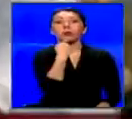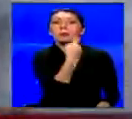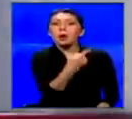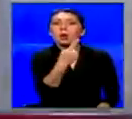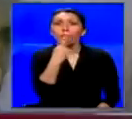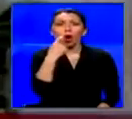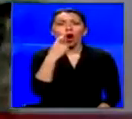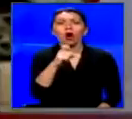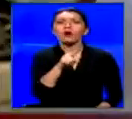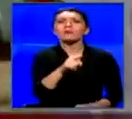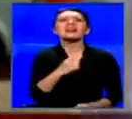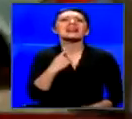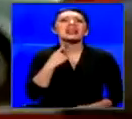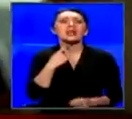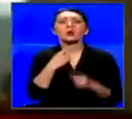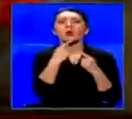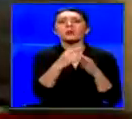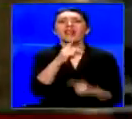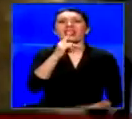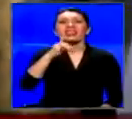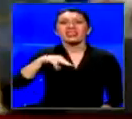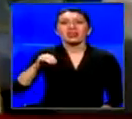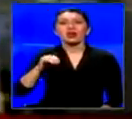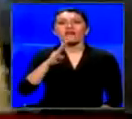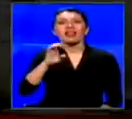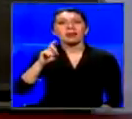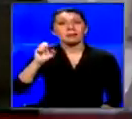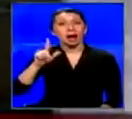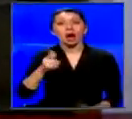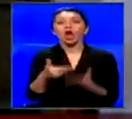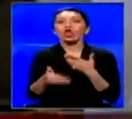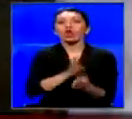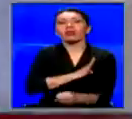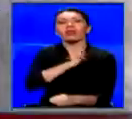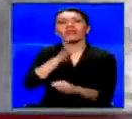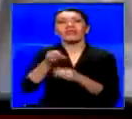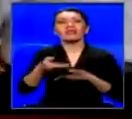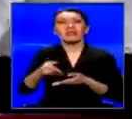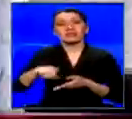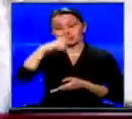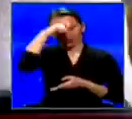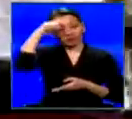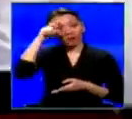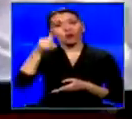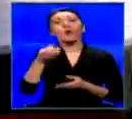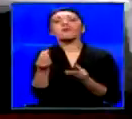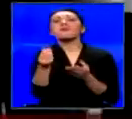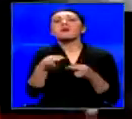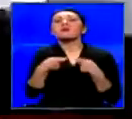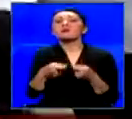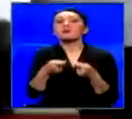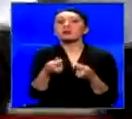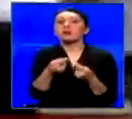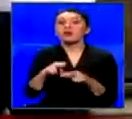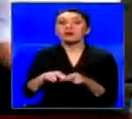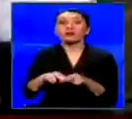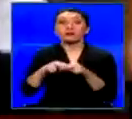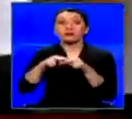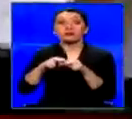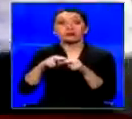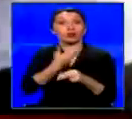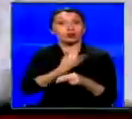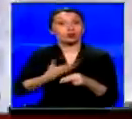a este concejal de Quilicura, llamado Dino Belmar, cuál era el destino que él visitaría este verano y a cuánto ascendían los dineros fiscales que utilizaría